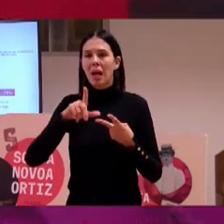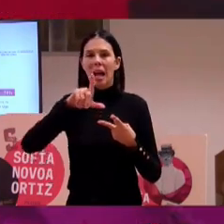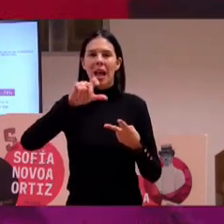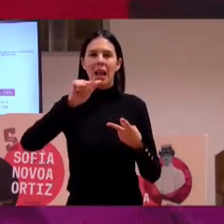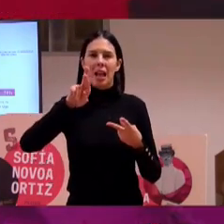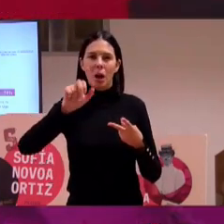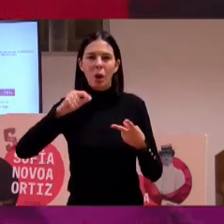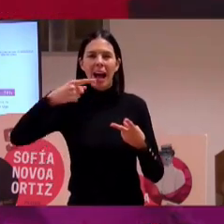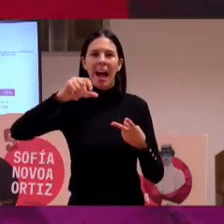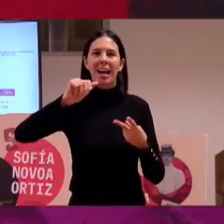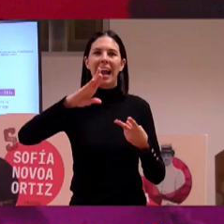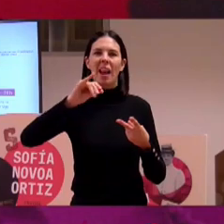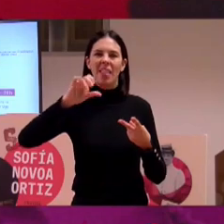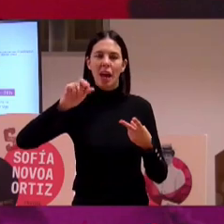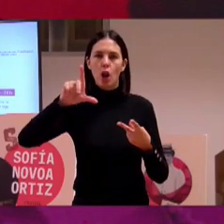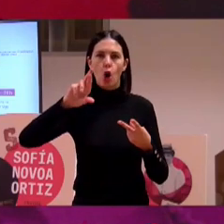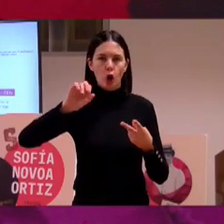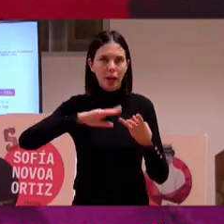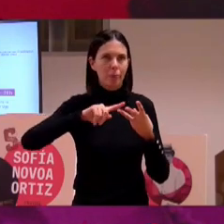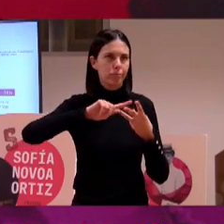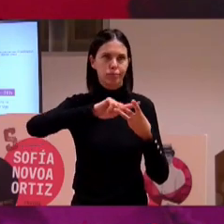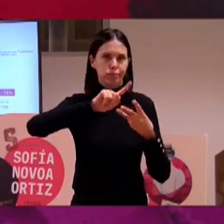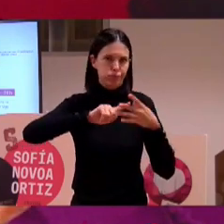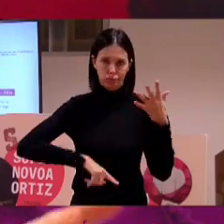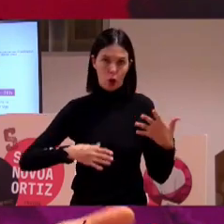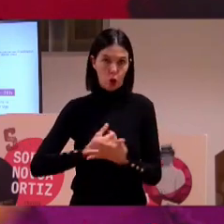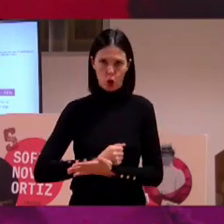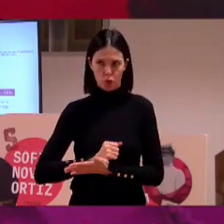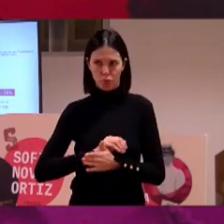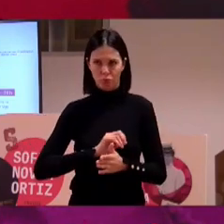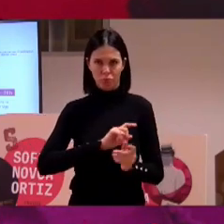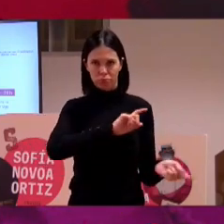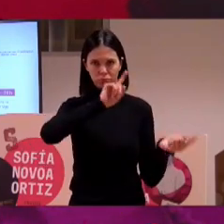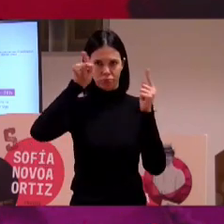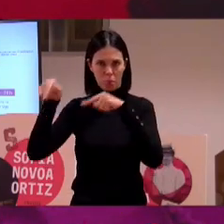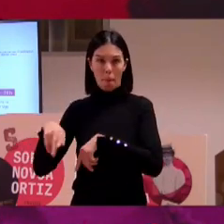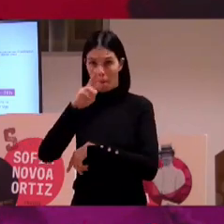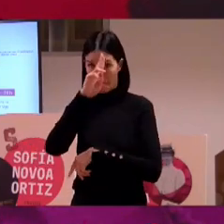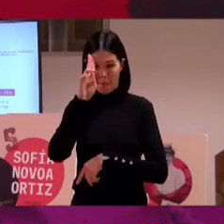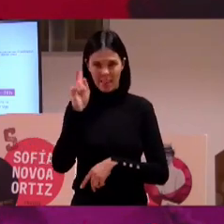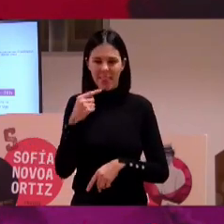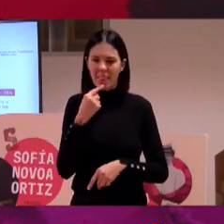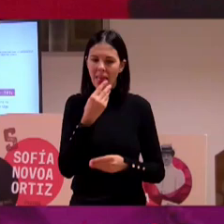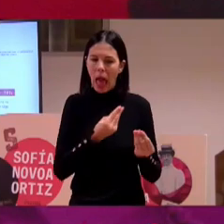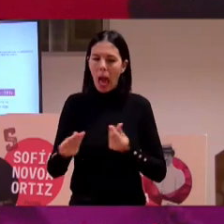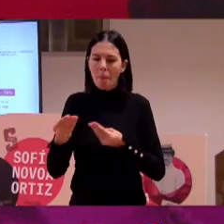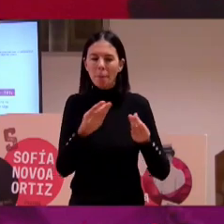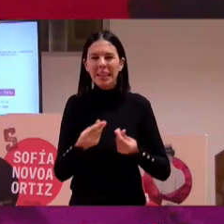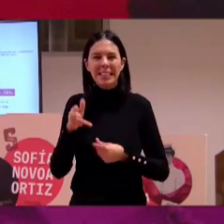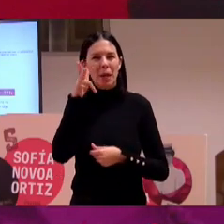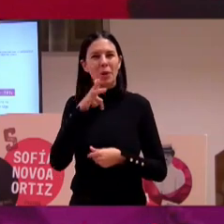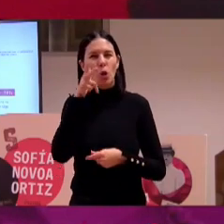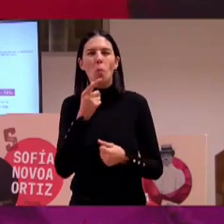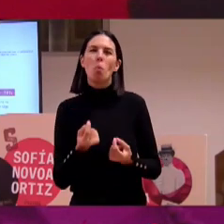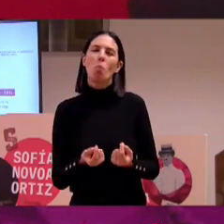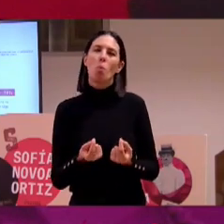Laura García Lorca, estaban todos. Volvo a decir que para ela o ambiente de Vigo era un